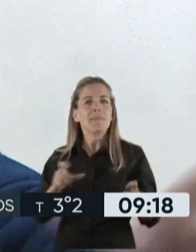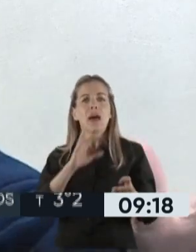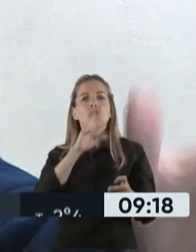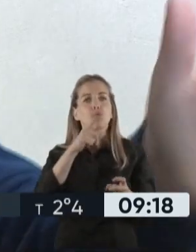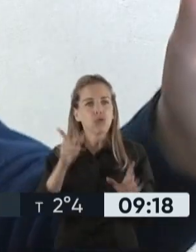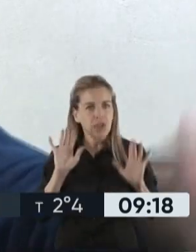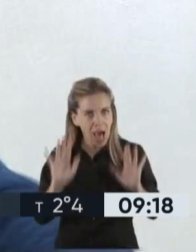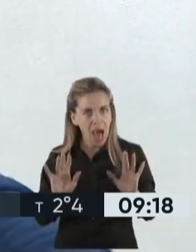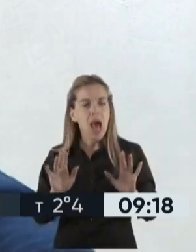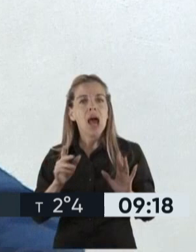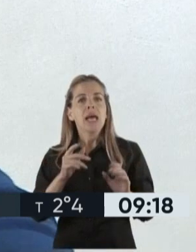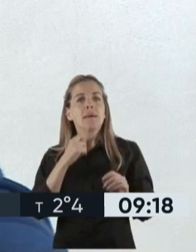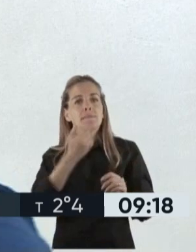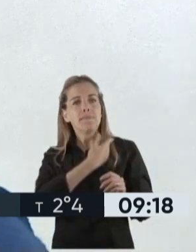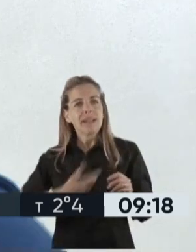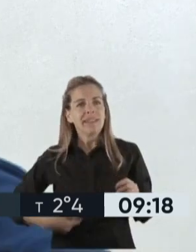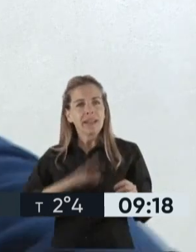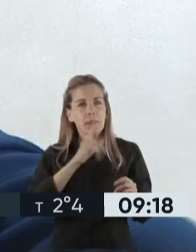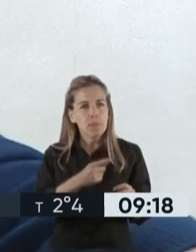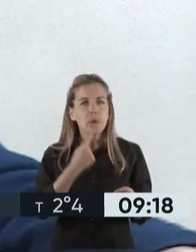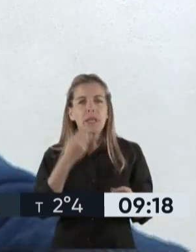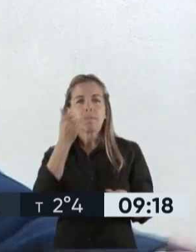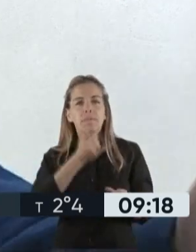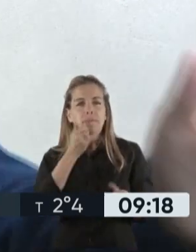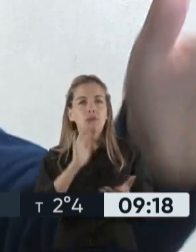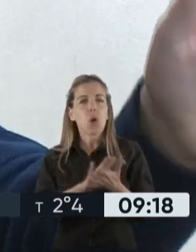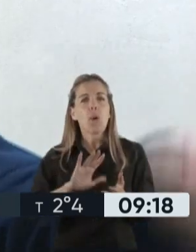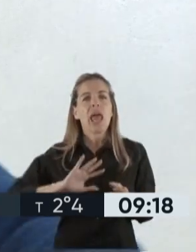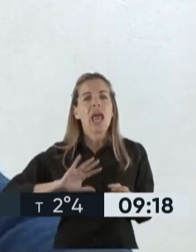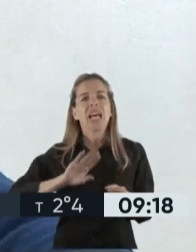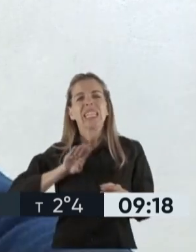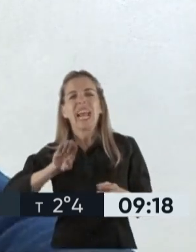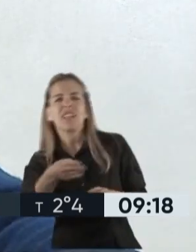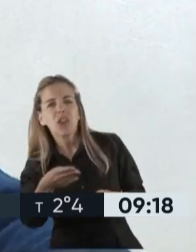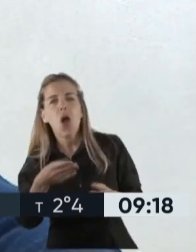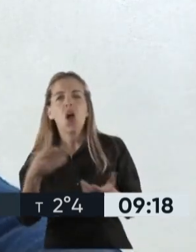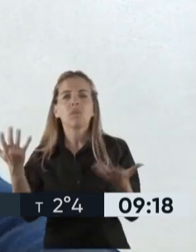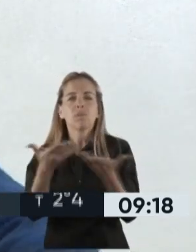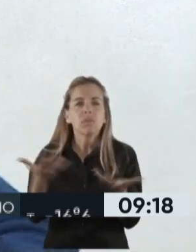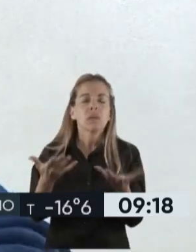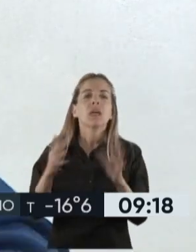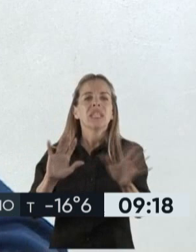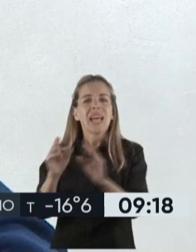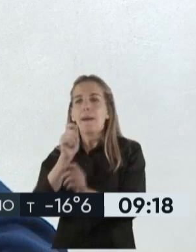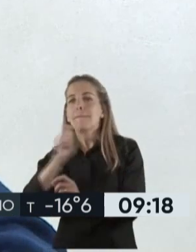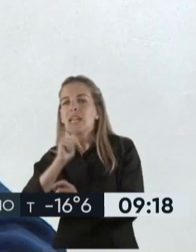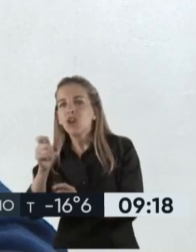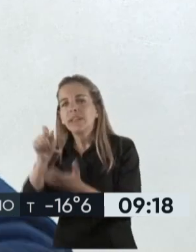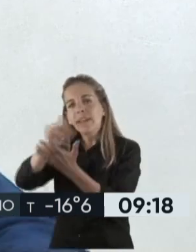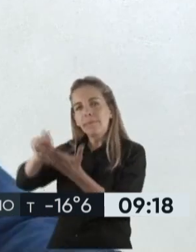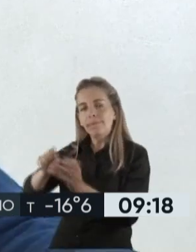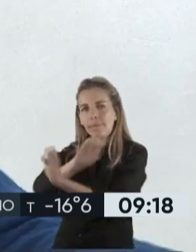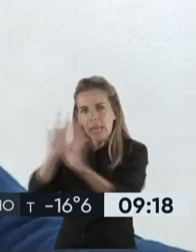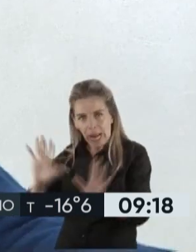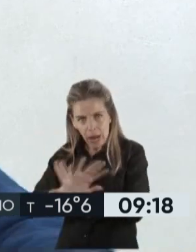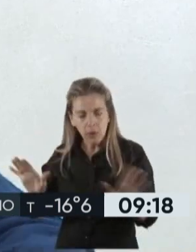Aclarado la publicación de Sputnik, que se hablaba de una presunta traición del presidente a Putin, ya el periodista lo aclaró. Lo que yo le quiero consultar